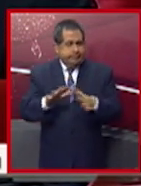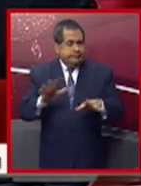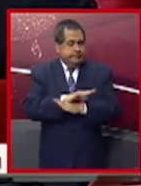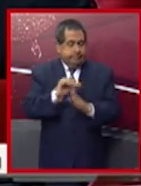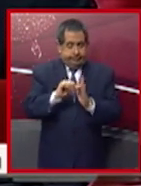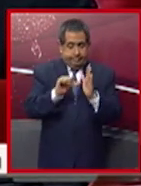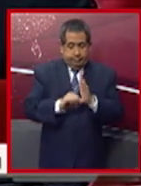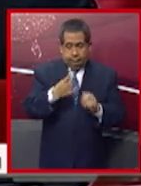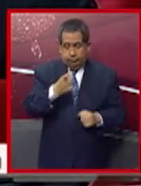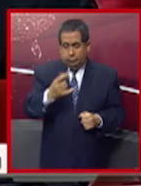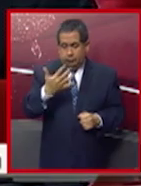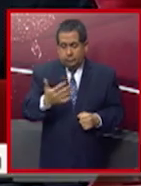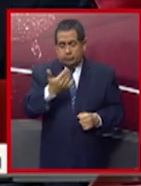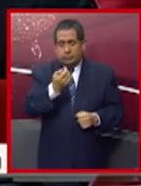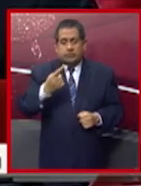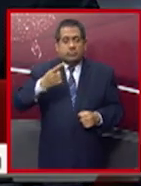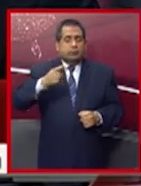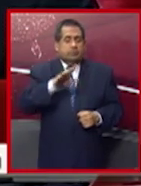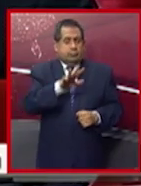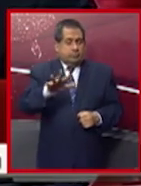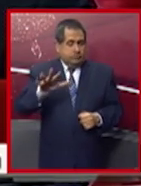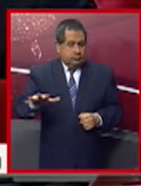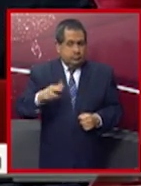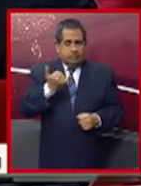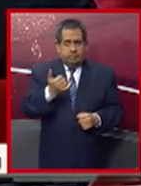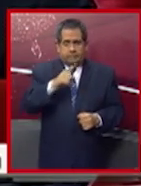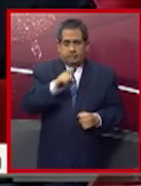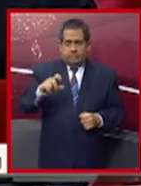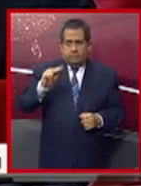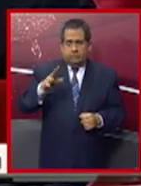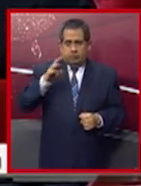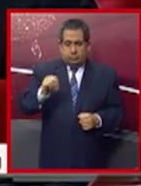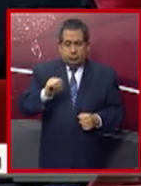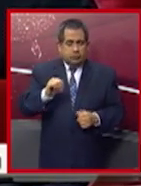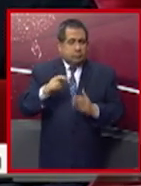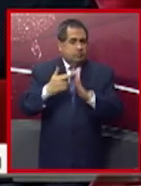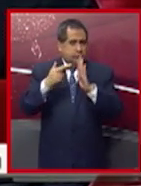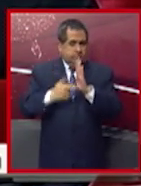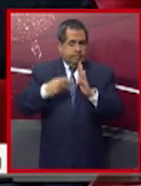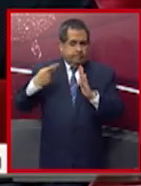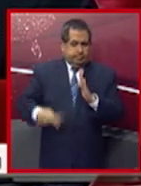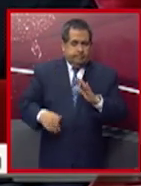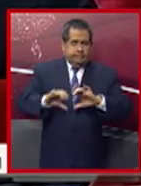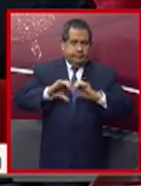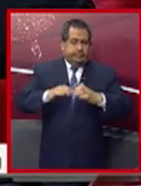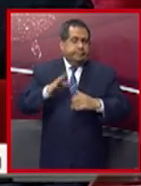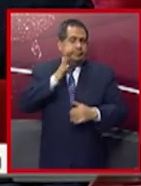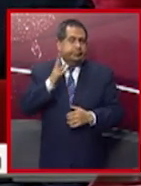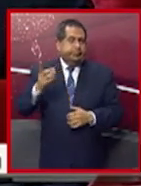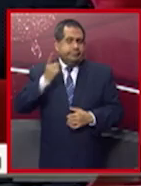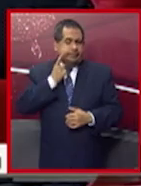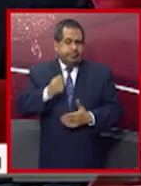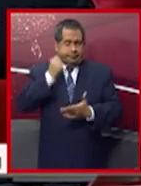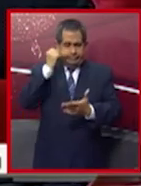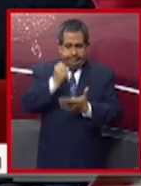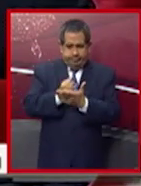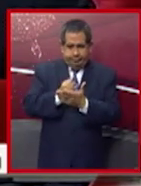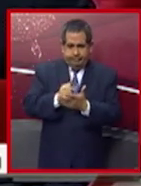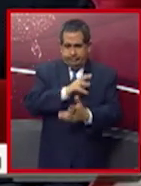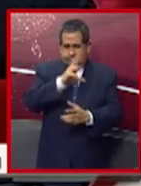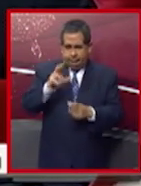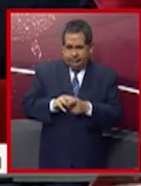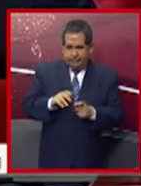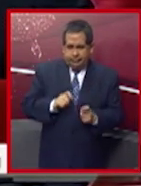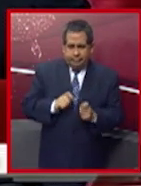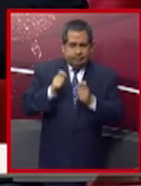artículos 150, 155 y 189 del reglamento de la Cámara de Diputados en materia de convocatoria